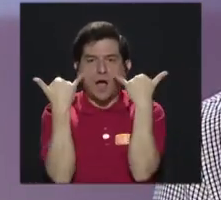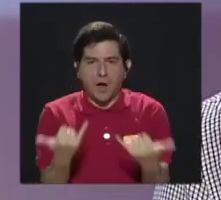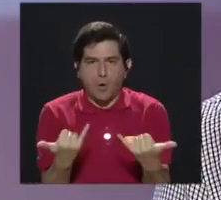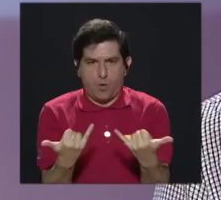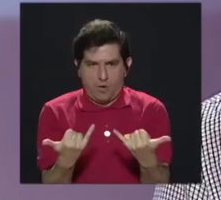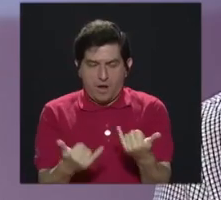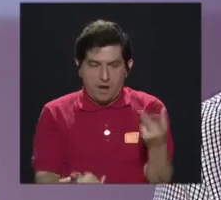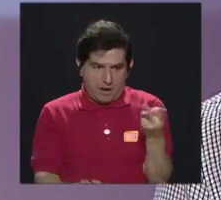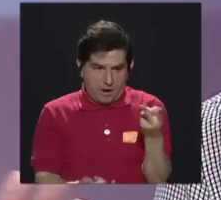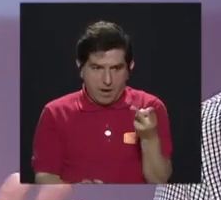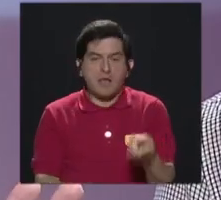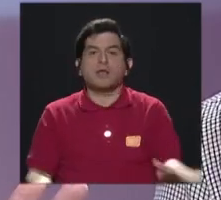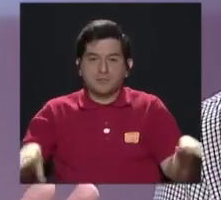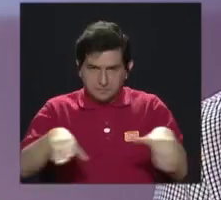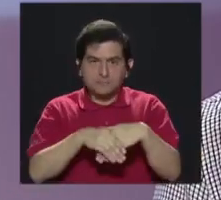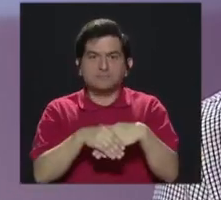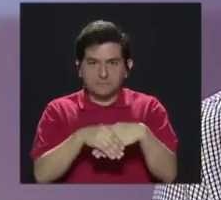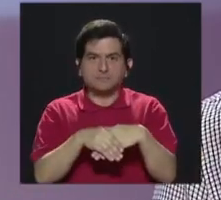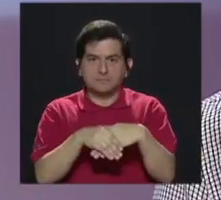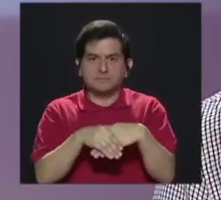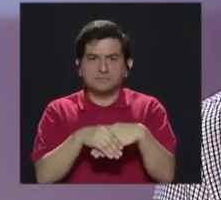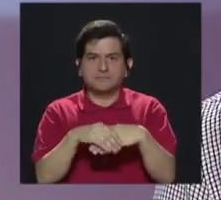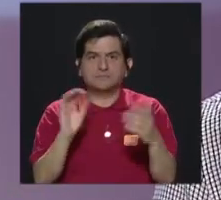el asunto de que ellas ya realmente se casaron.